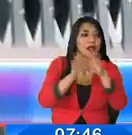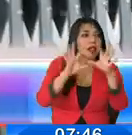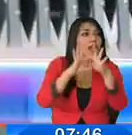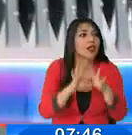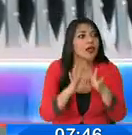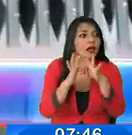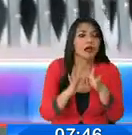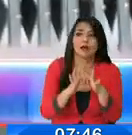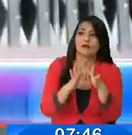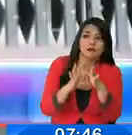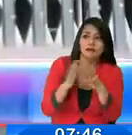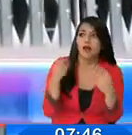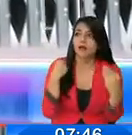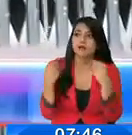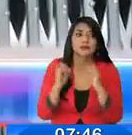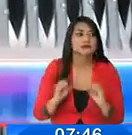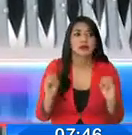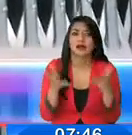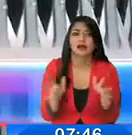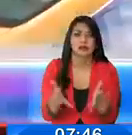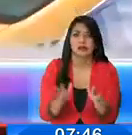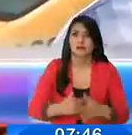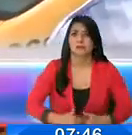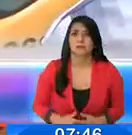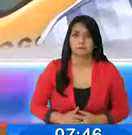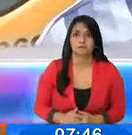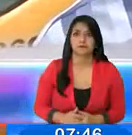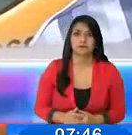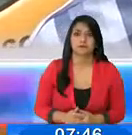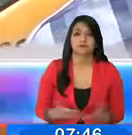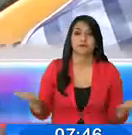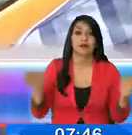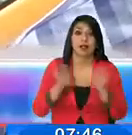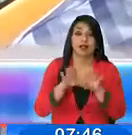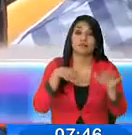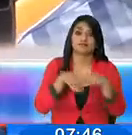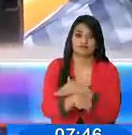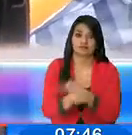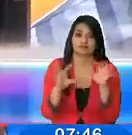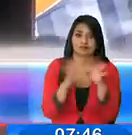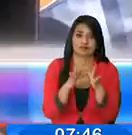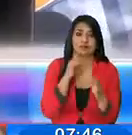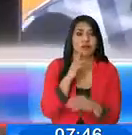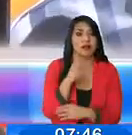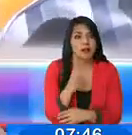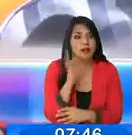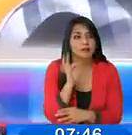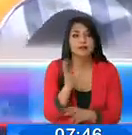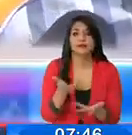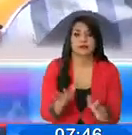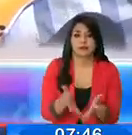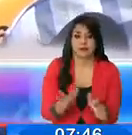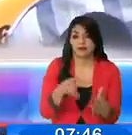nadie se haya dado cuenta. Hijo, no le dejaron entrar a verle a la chica.